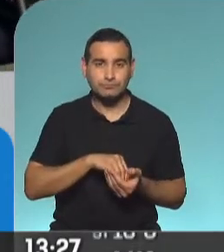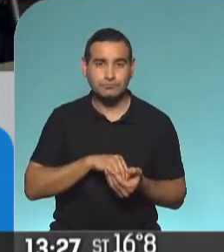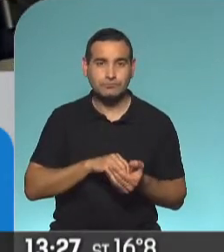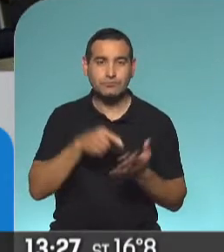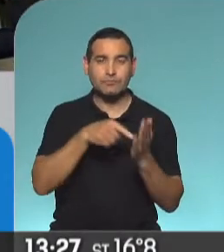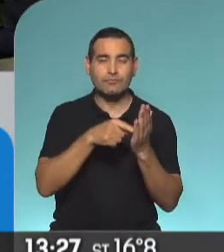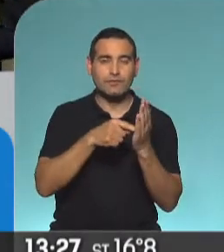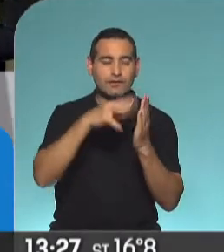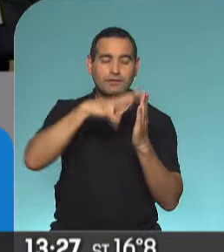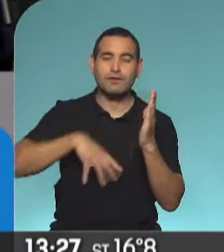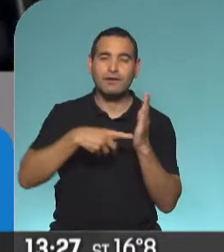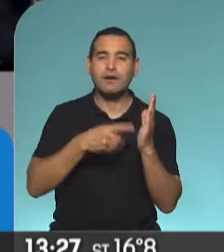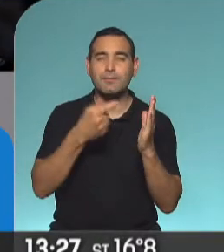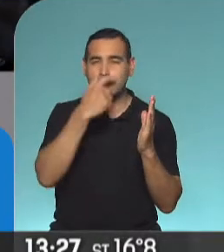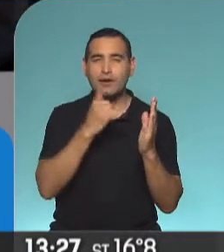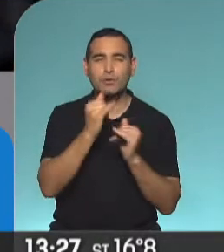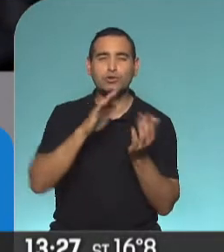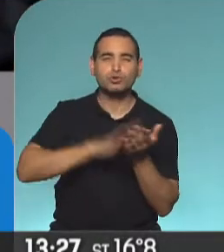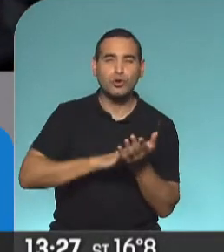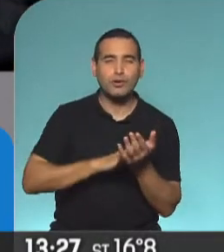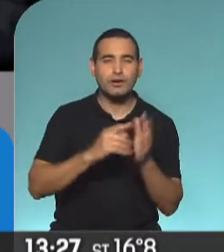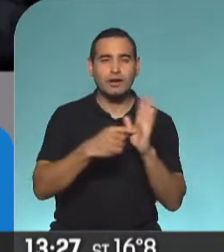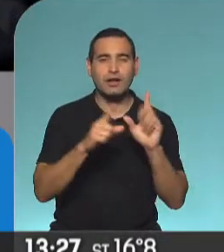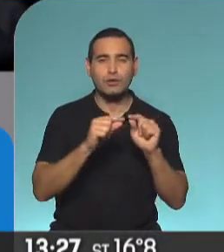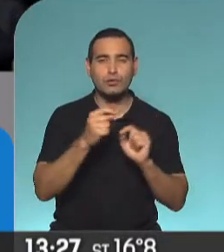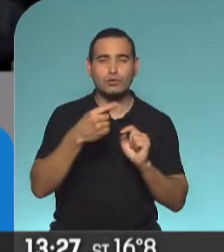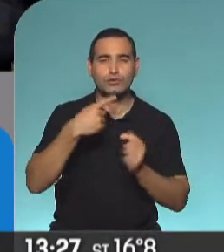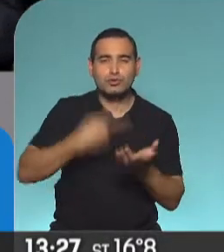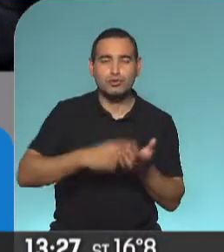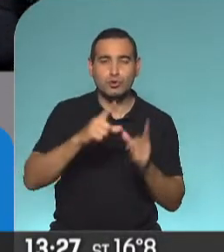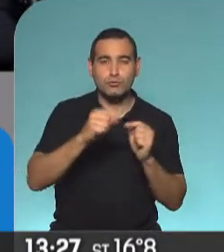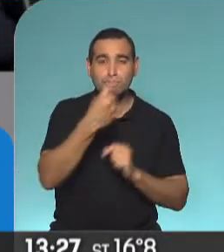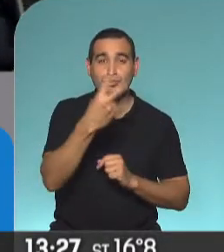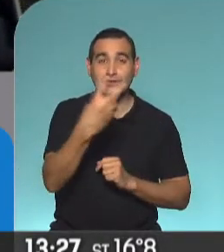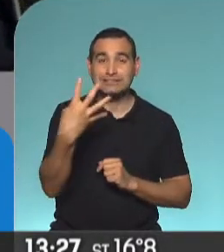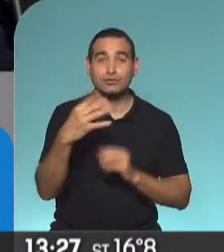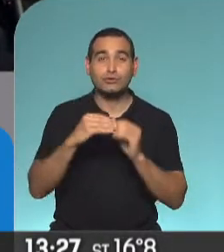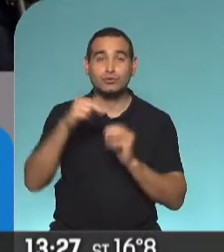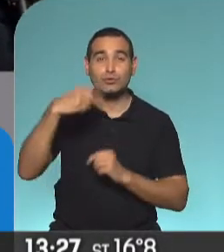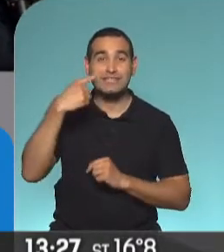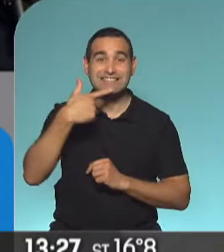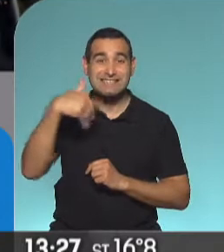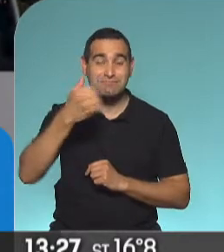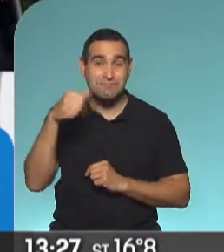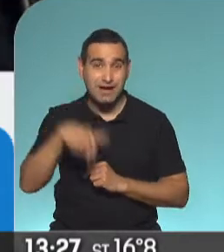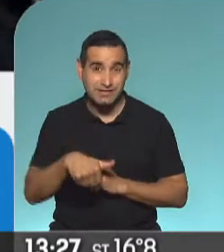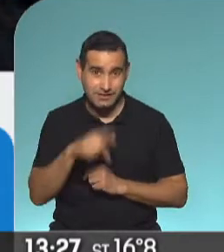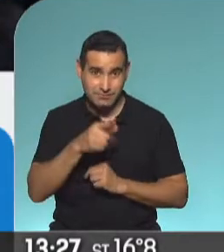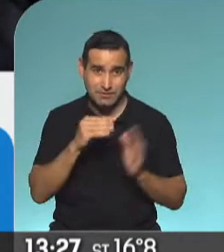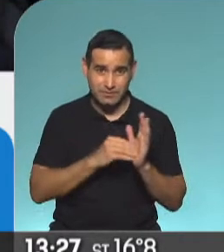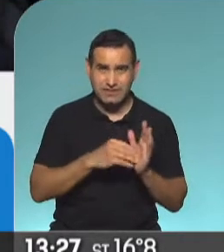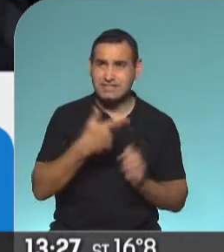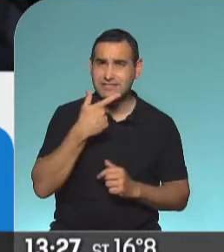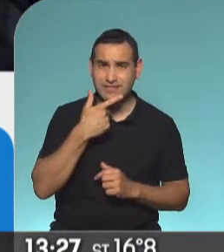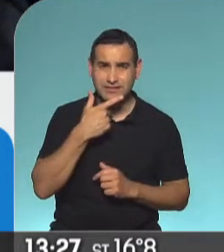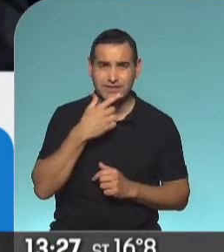hilo en donde él habla de la resolución 125, el caso Nisman, las movilizaciones del Sí se puede y el 17 de